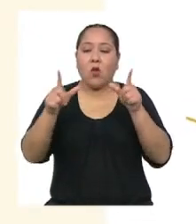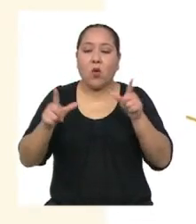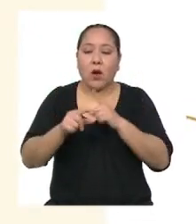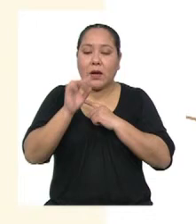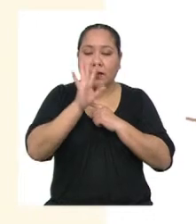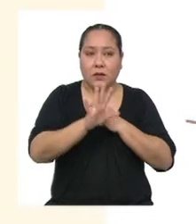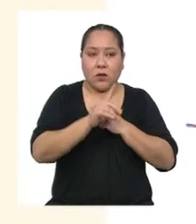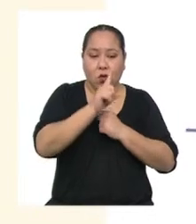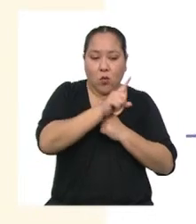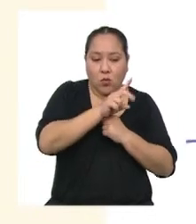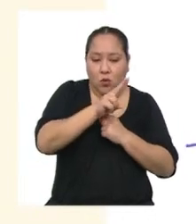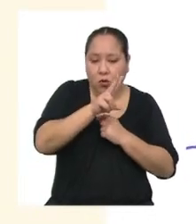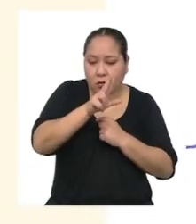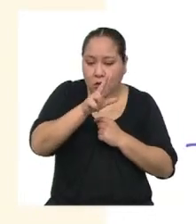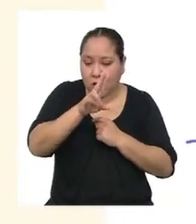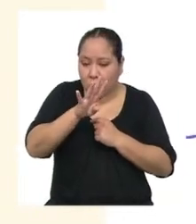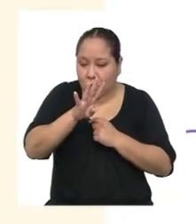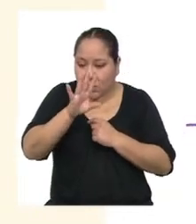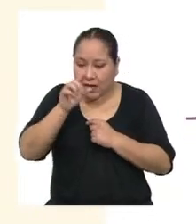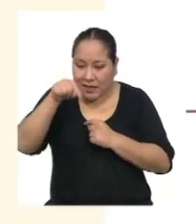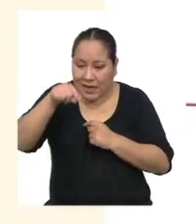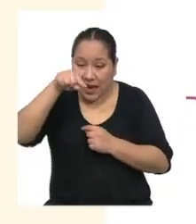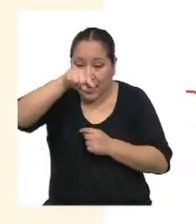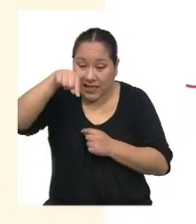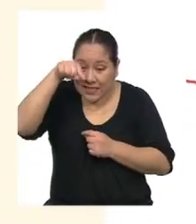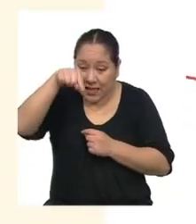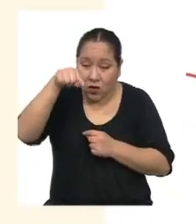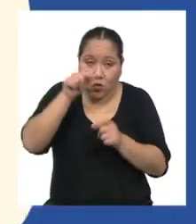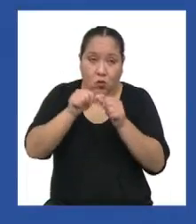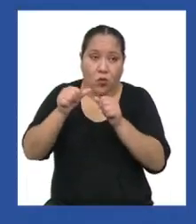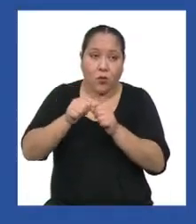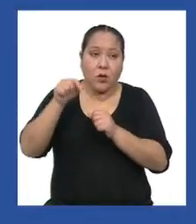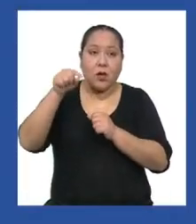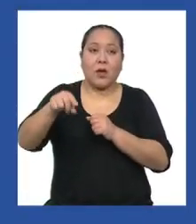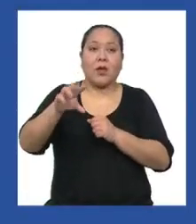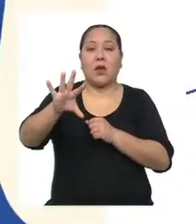de esta manera obtenemos también que el valor de la mediana